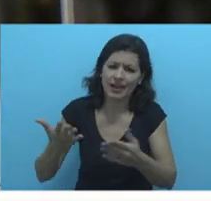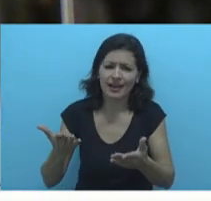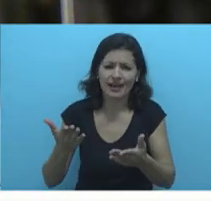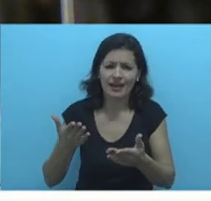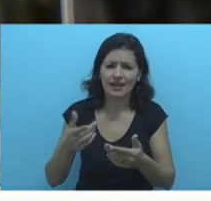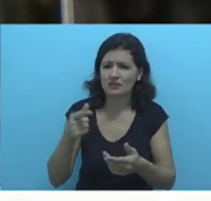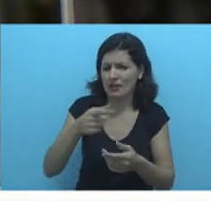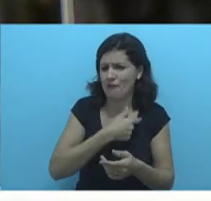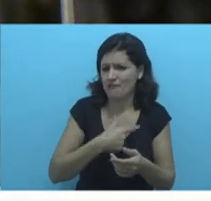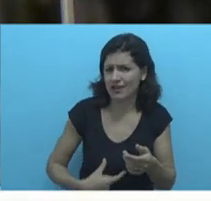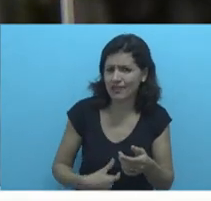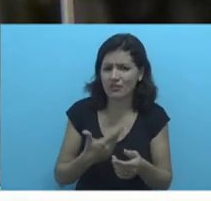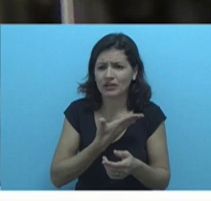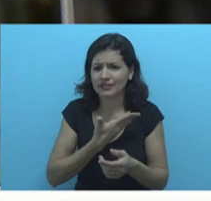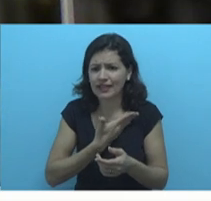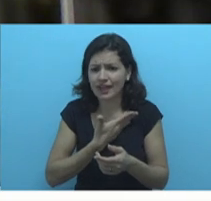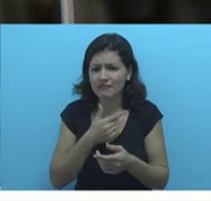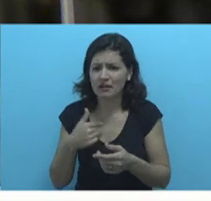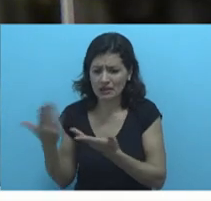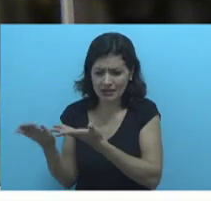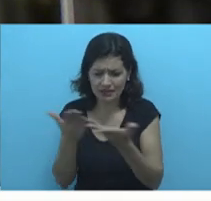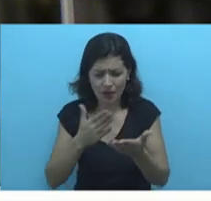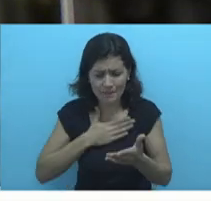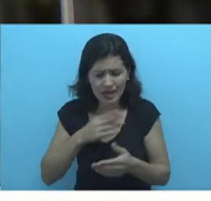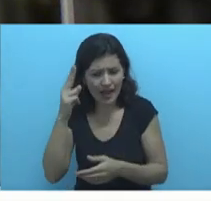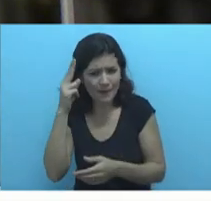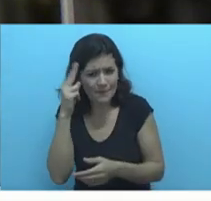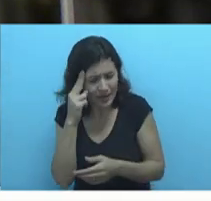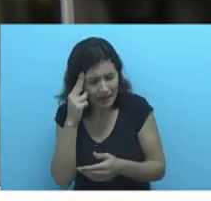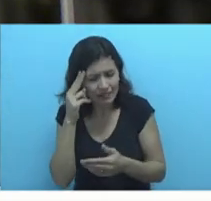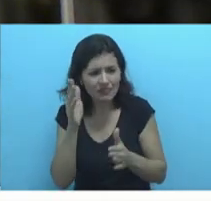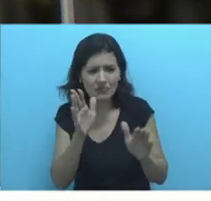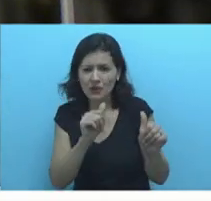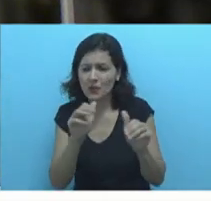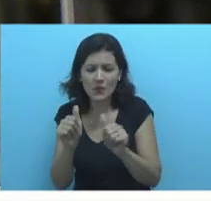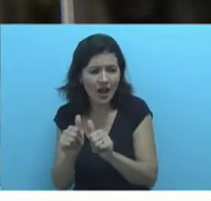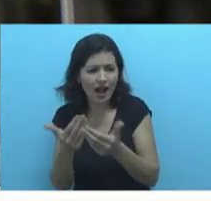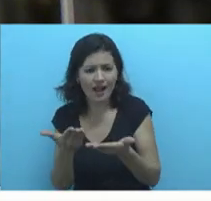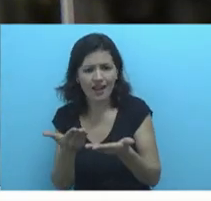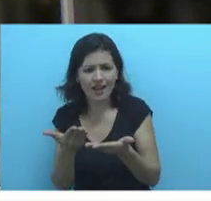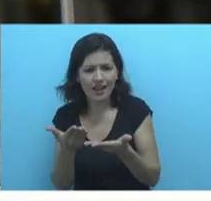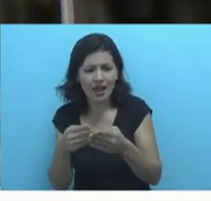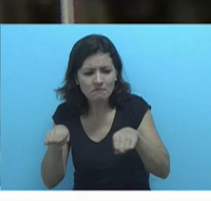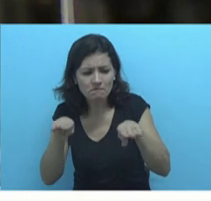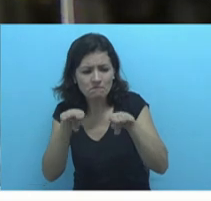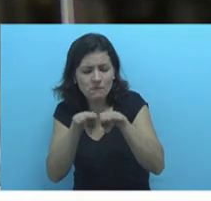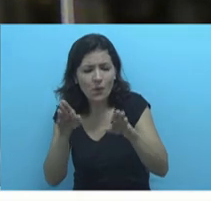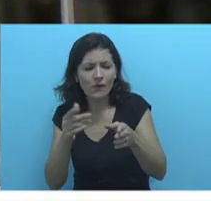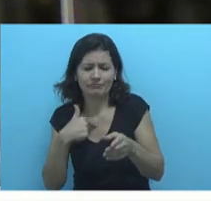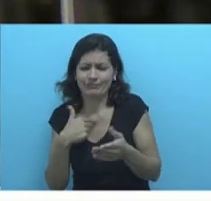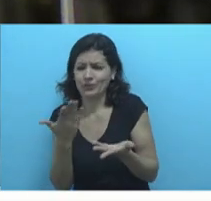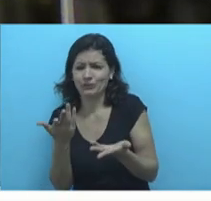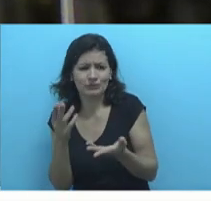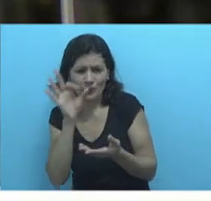momento siendo gobernador, recibirme con ese respeto y tratarme como una par suya, es un gesto que no lo voy a